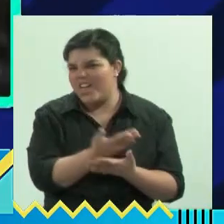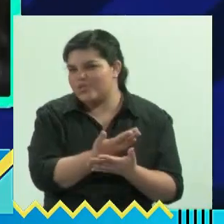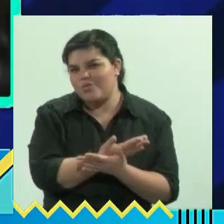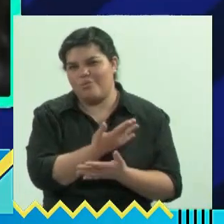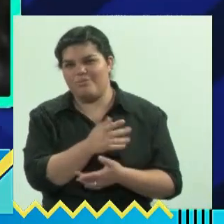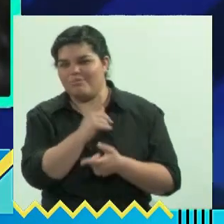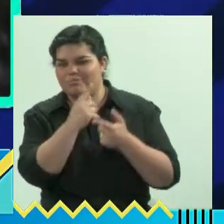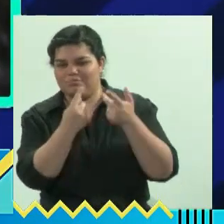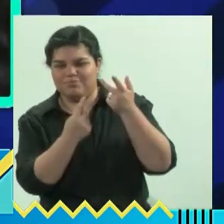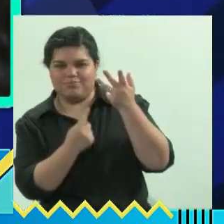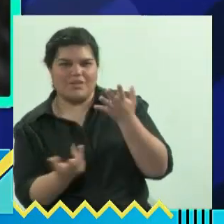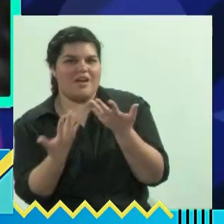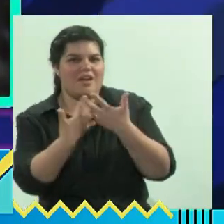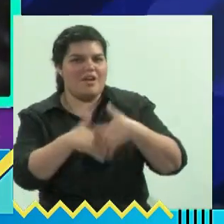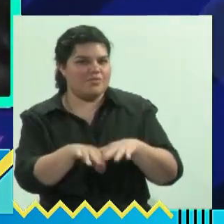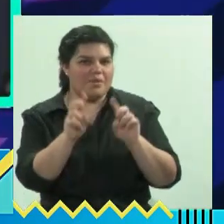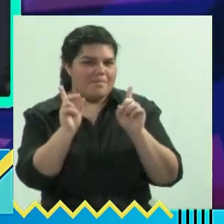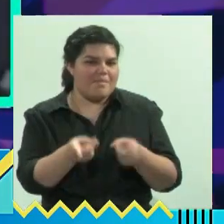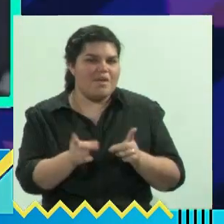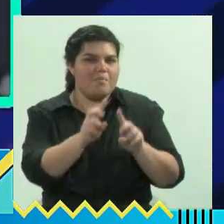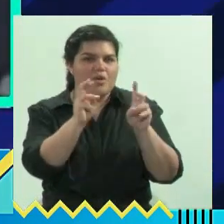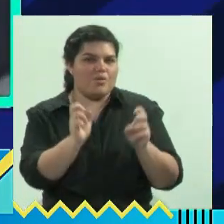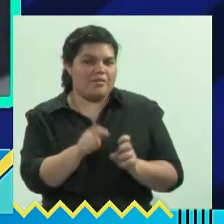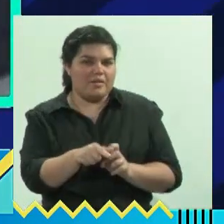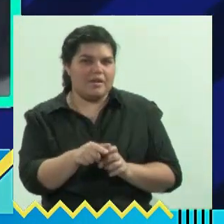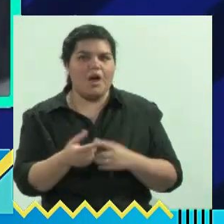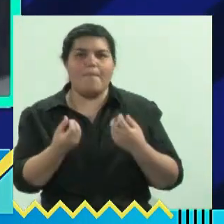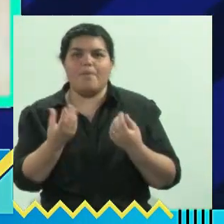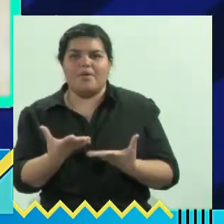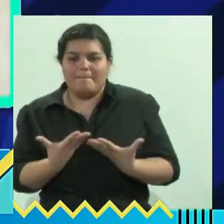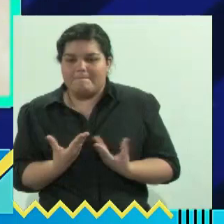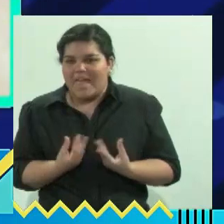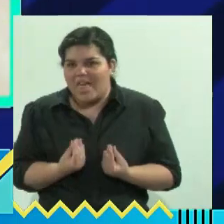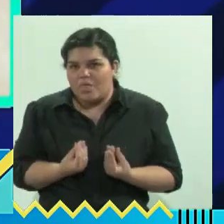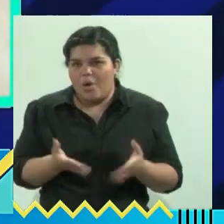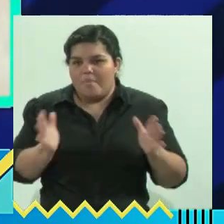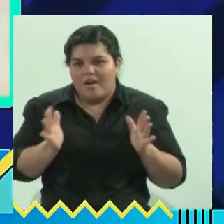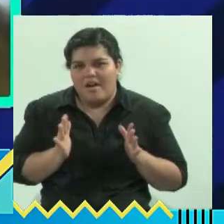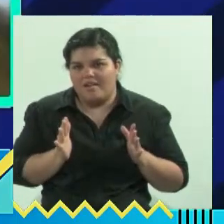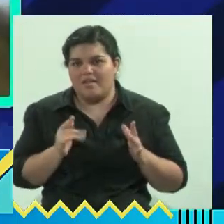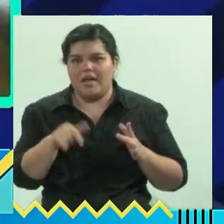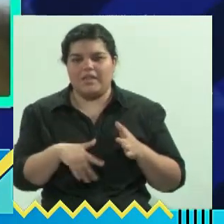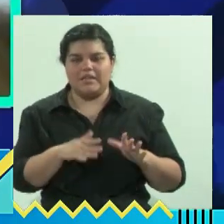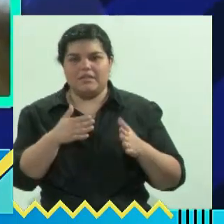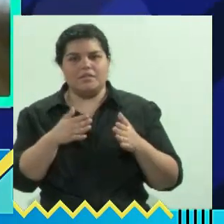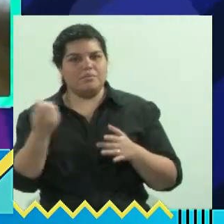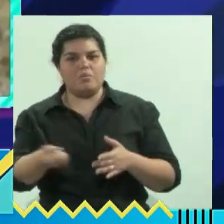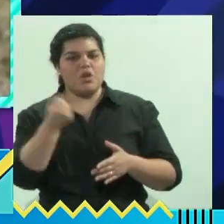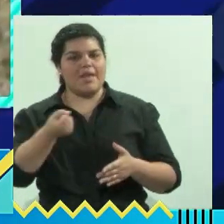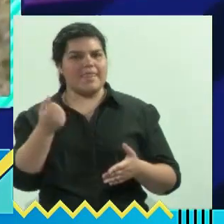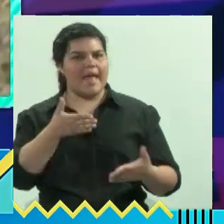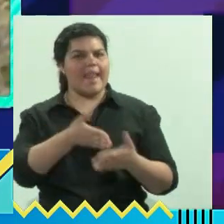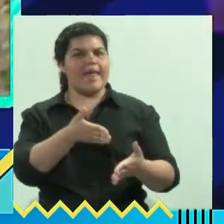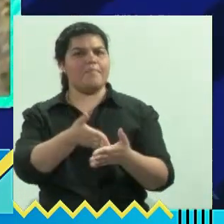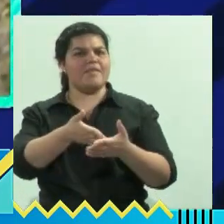con, digamos, usar eso para el miedo, el recurso del miedo, para marcar límites, ¿no? Y disciplinar en función de